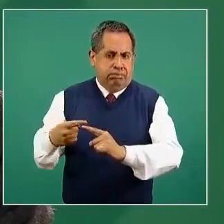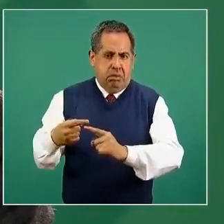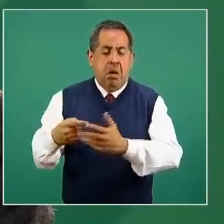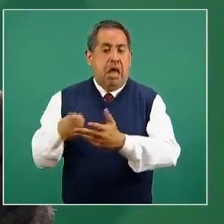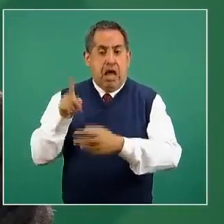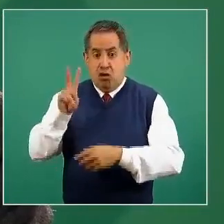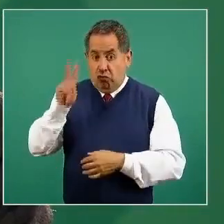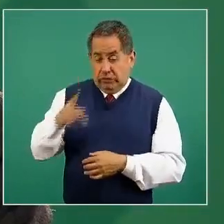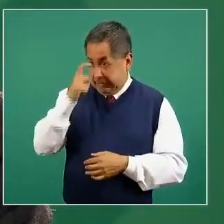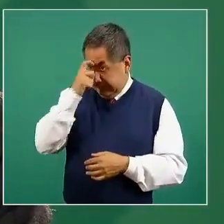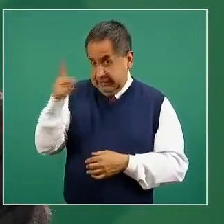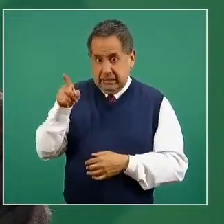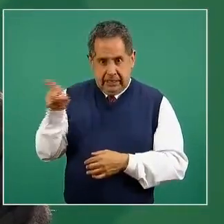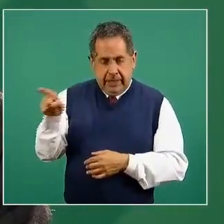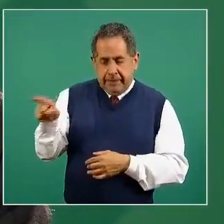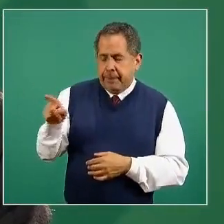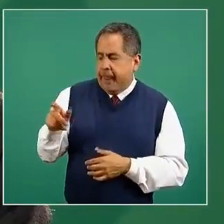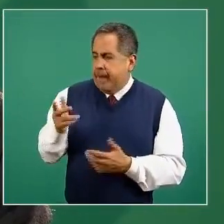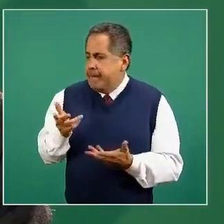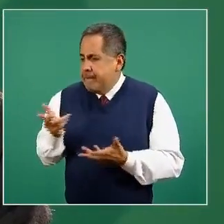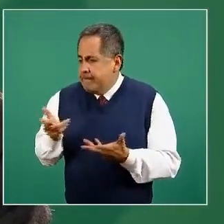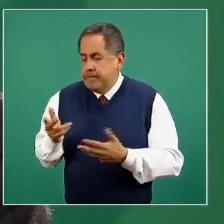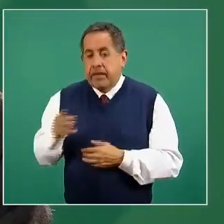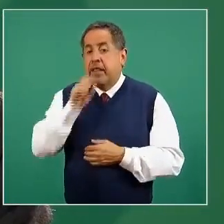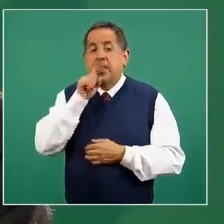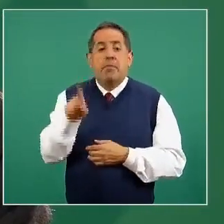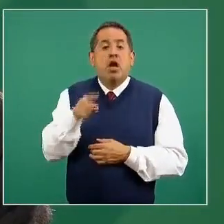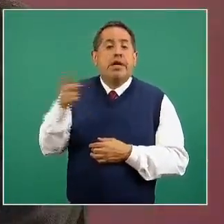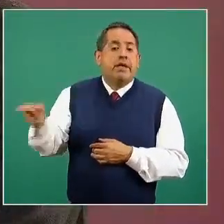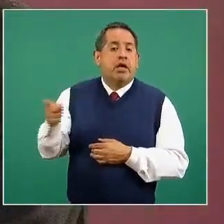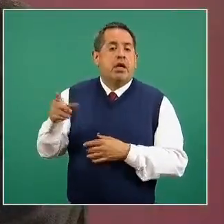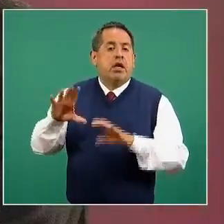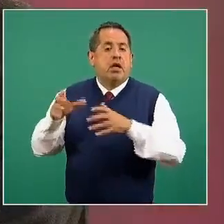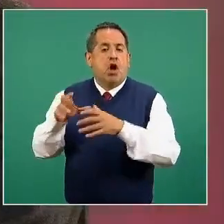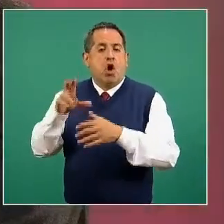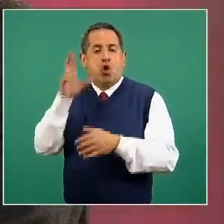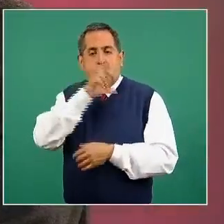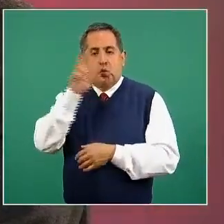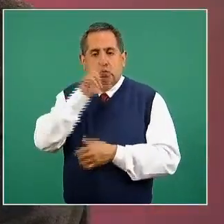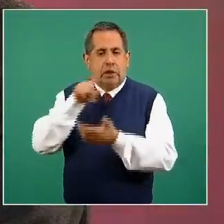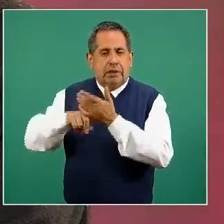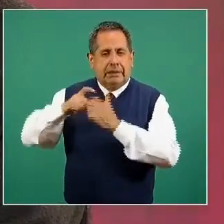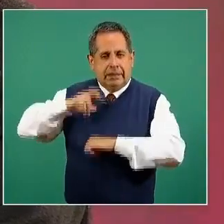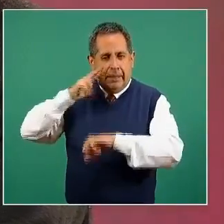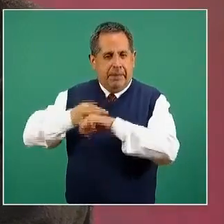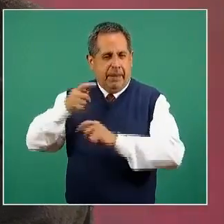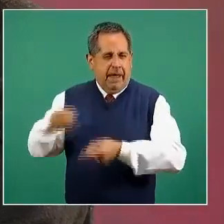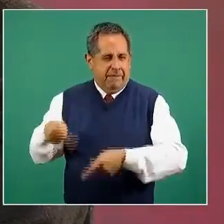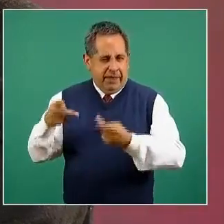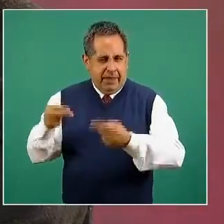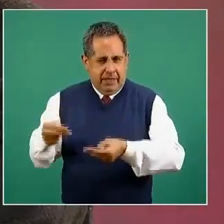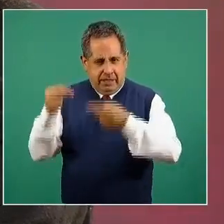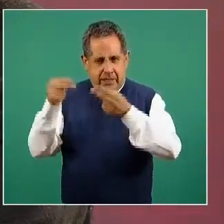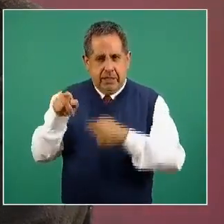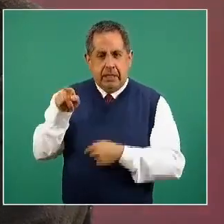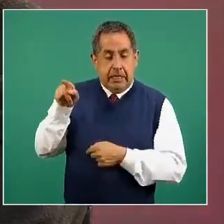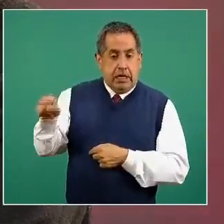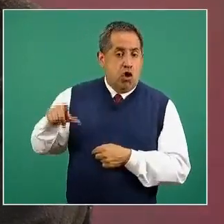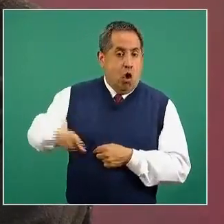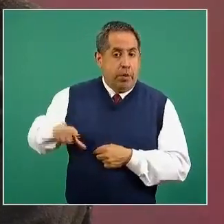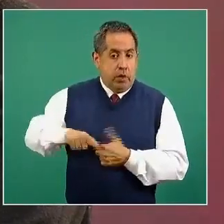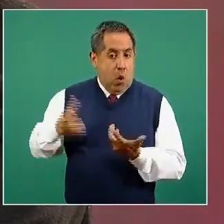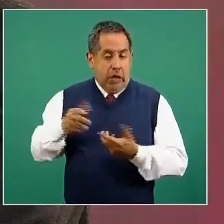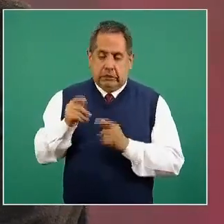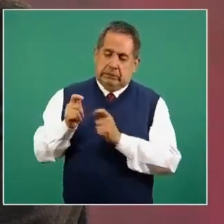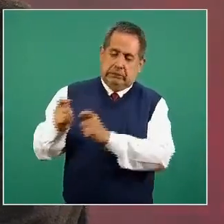la vacuna, y también con el Fondo Ruso de Inversión Directa, que es la entidad que el gobierno ruso